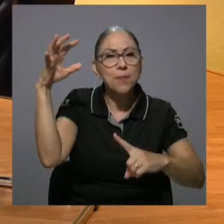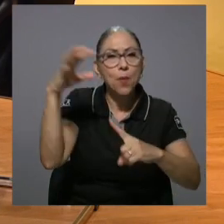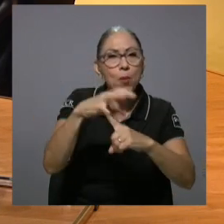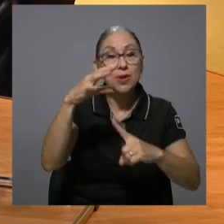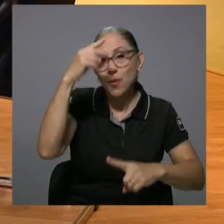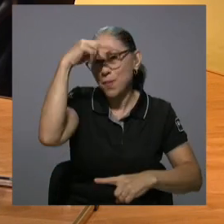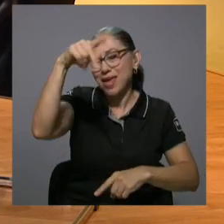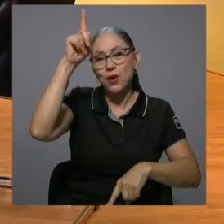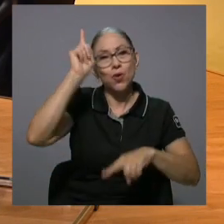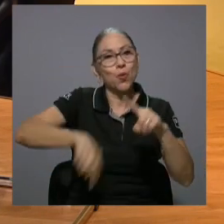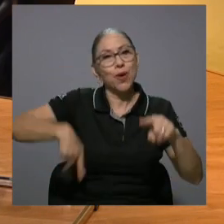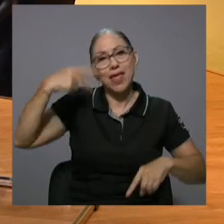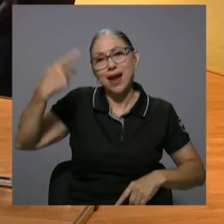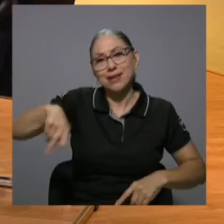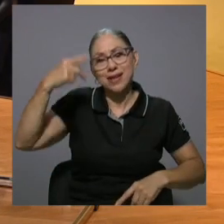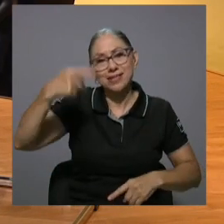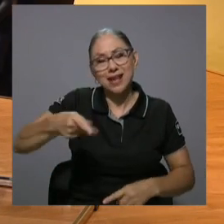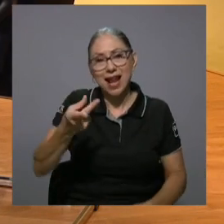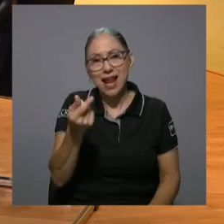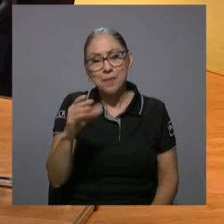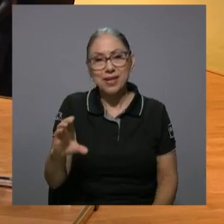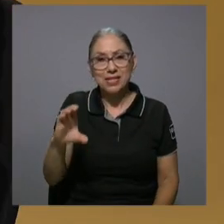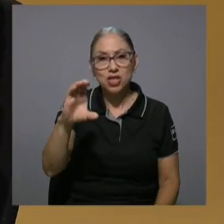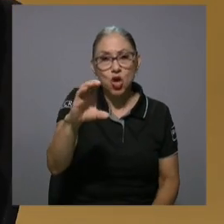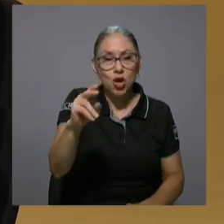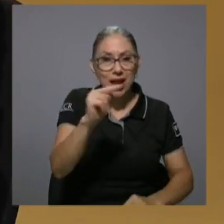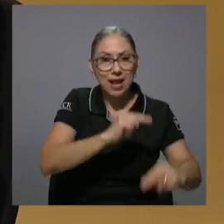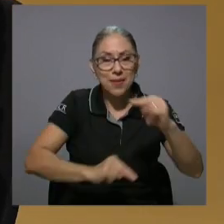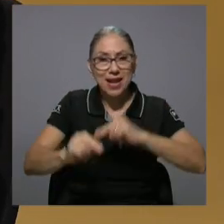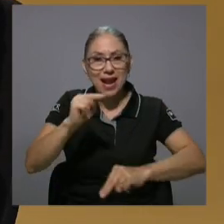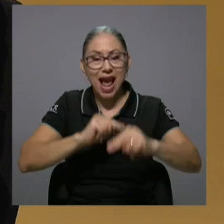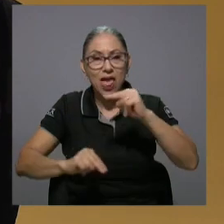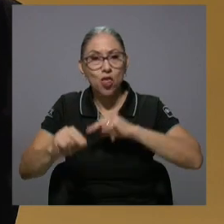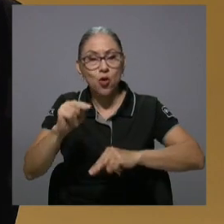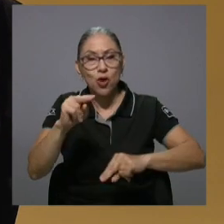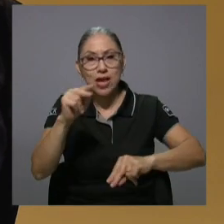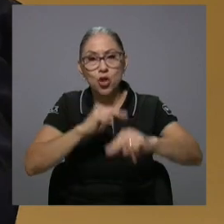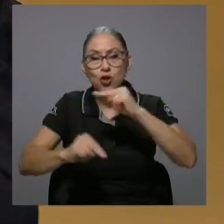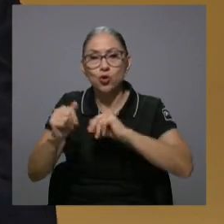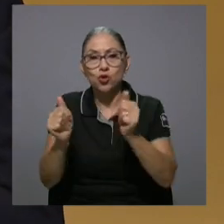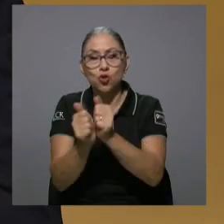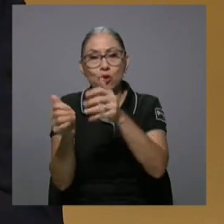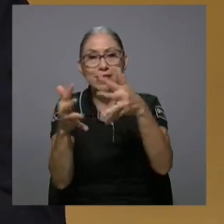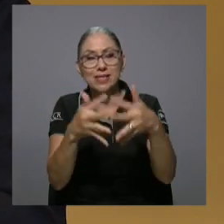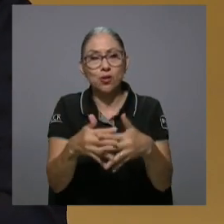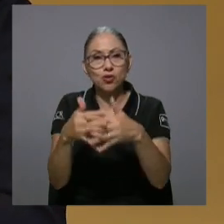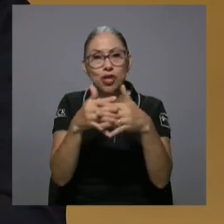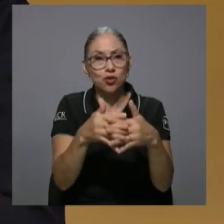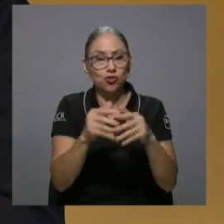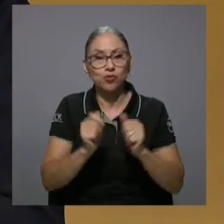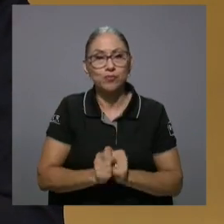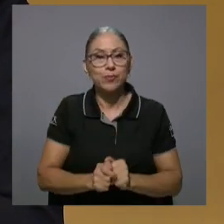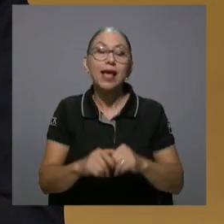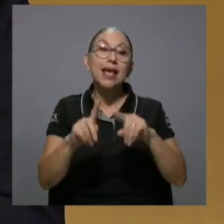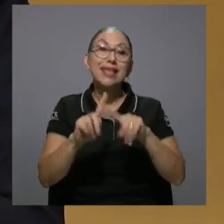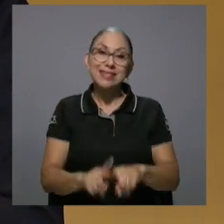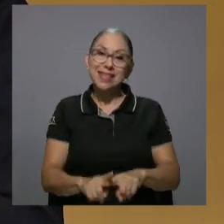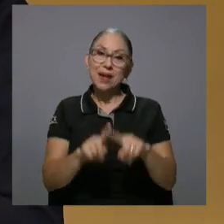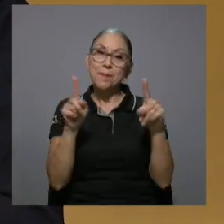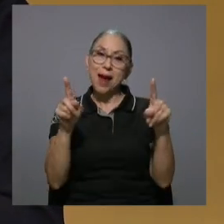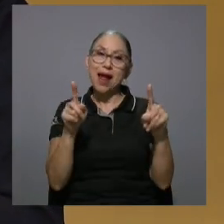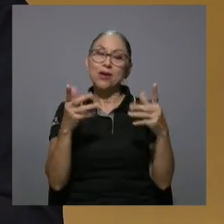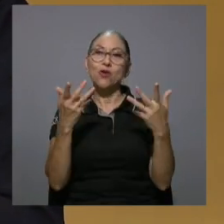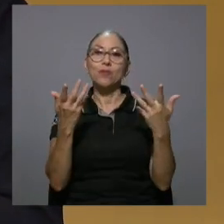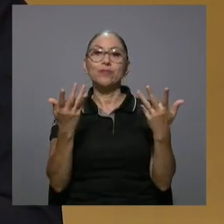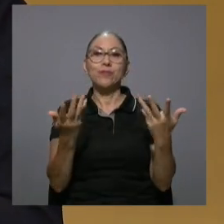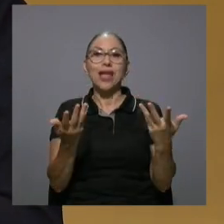es la inversión y es el mercado estadounidense. Eso yo creo que es muy importante. Sin embargo, está esa relación